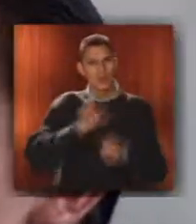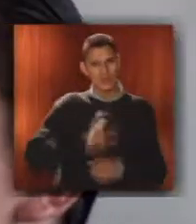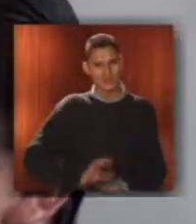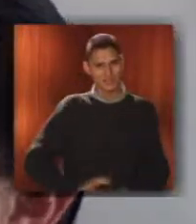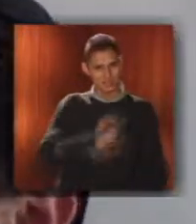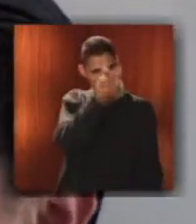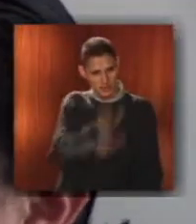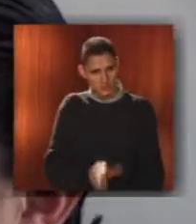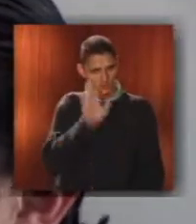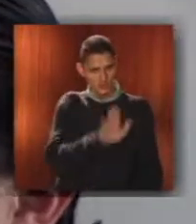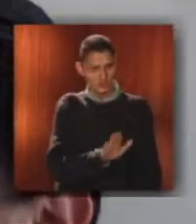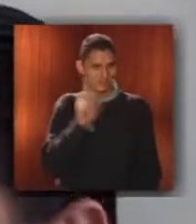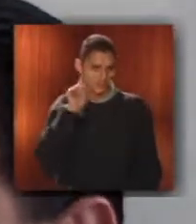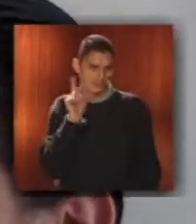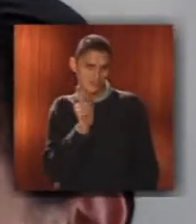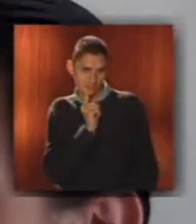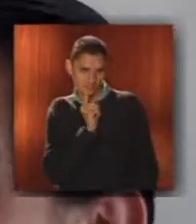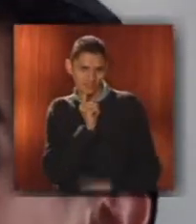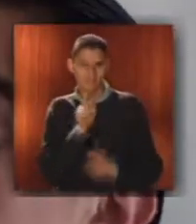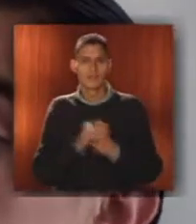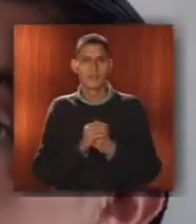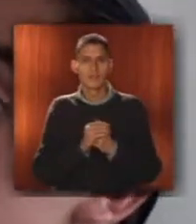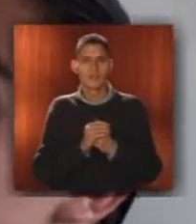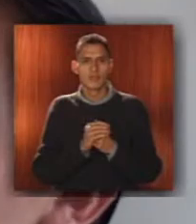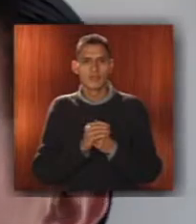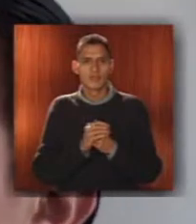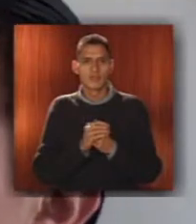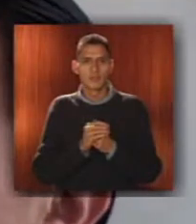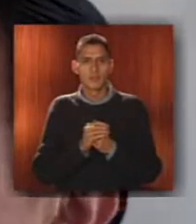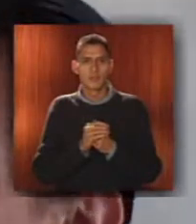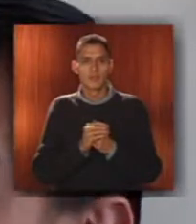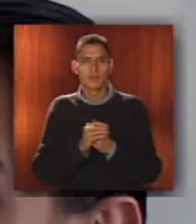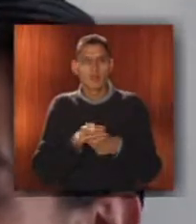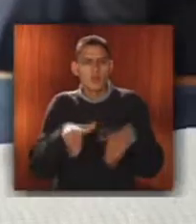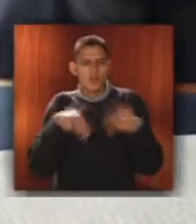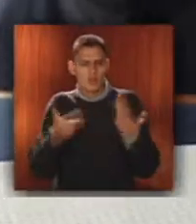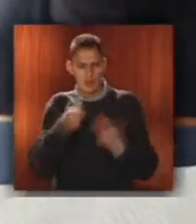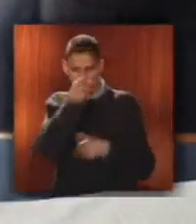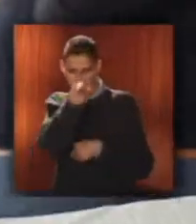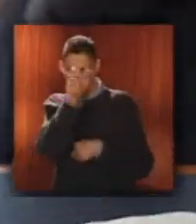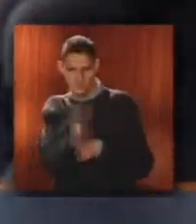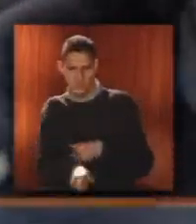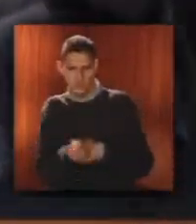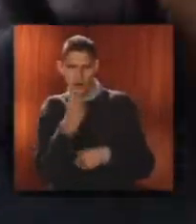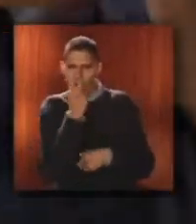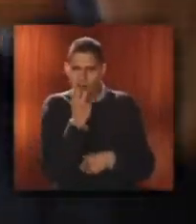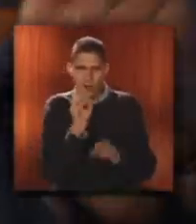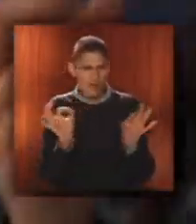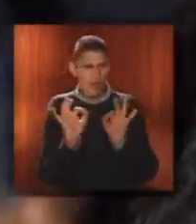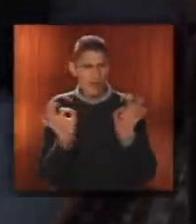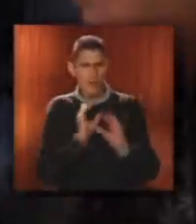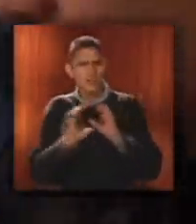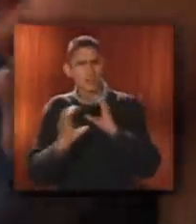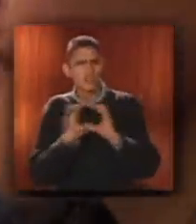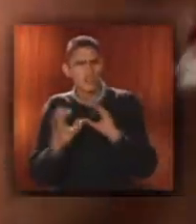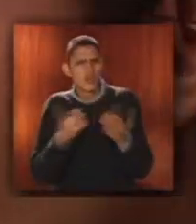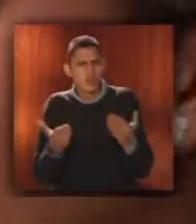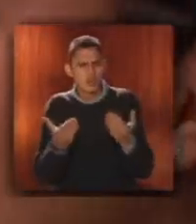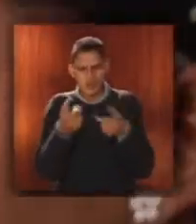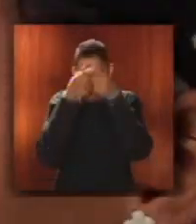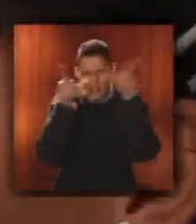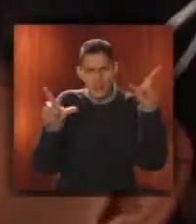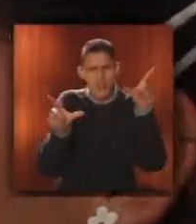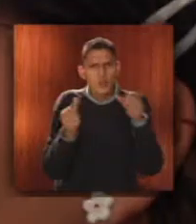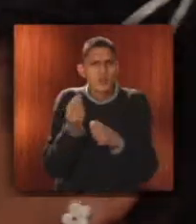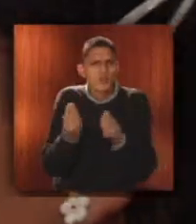¿Cuáles son las características de las personas que tienen limitaciones auditivas? ¿Cómo se comunican sin hablar? ¿Qué lenguaje